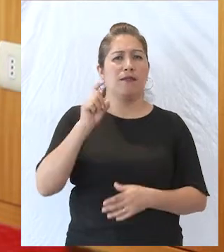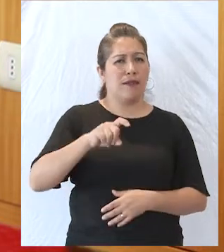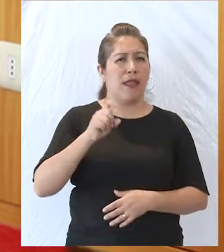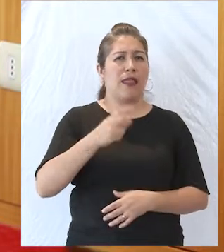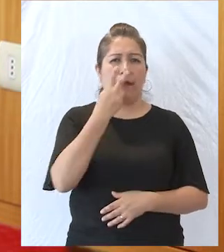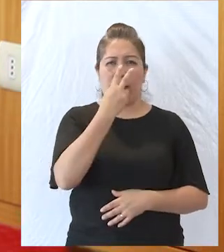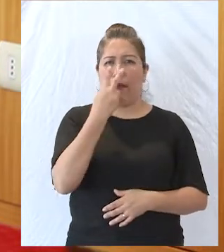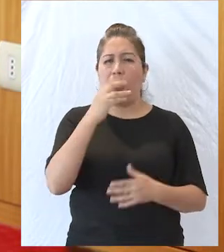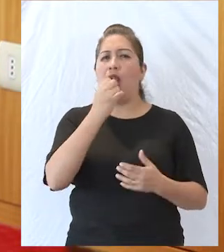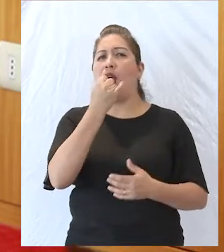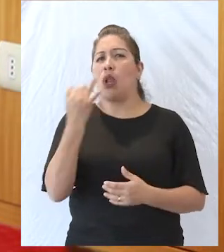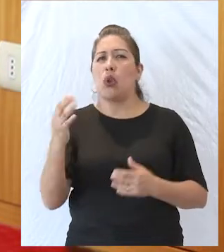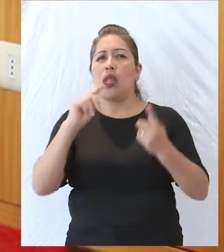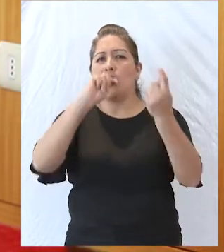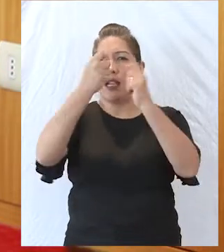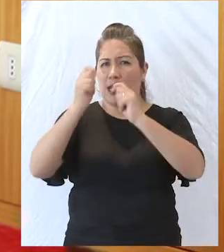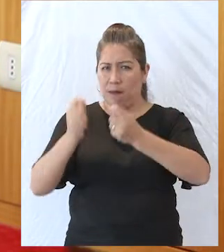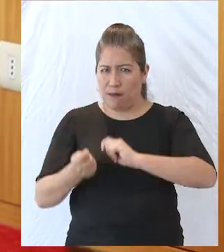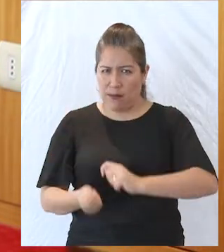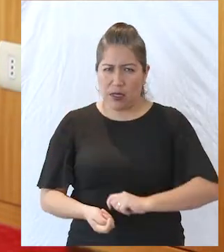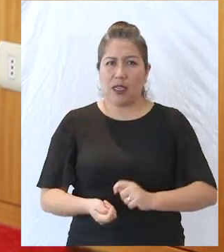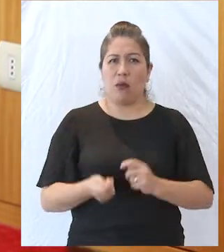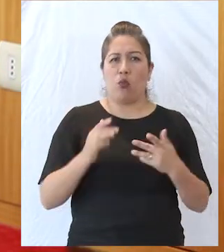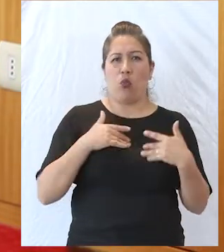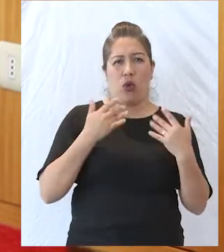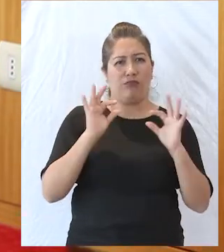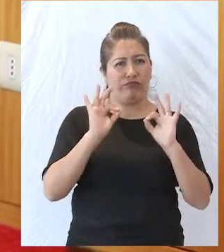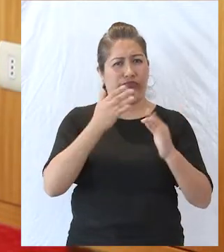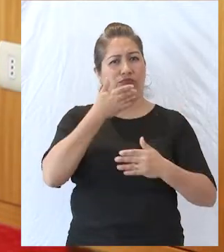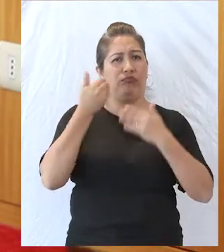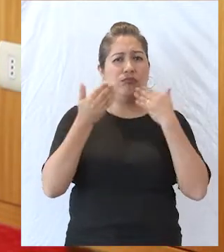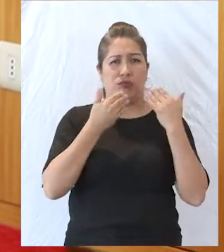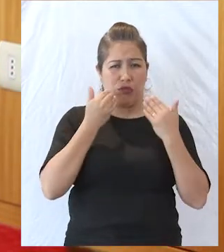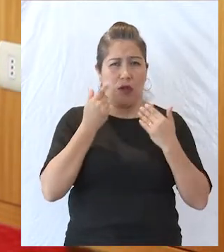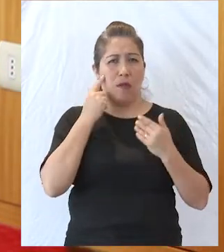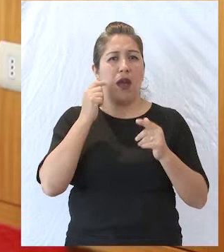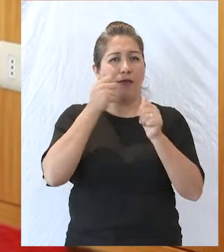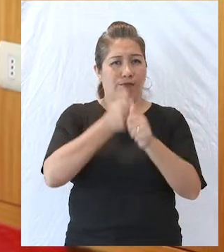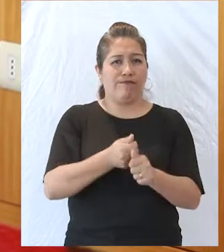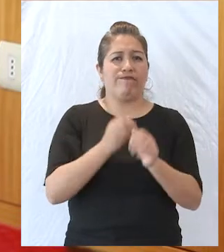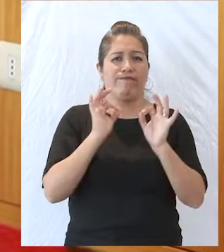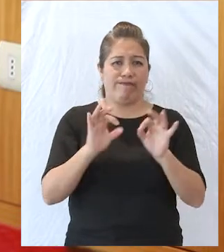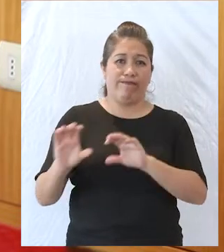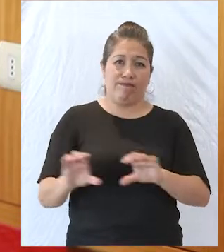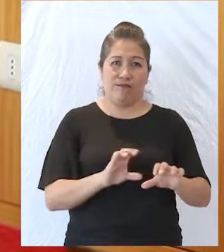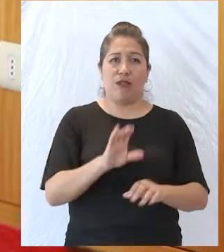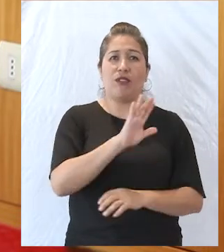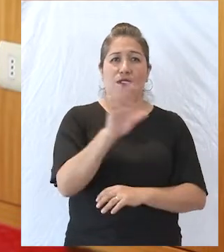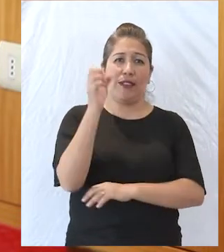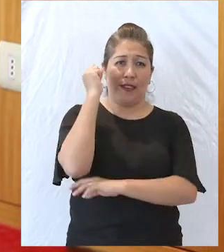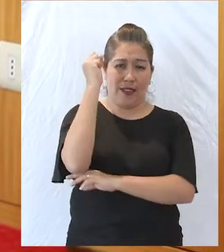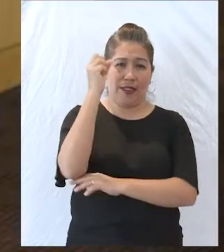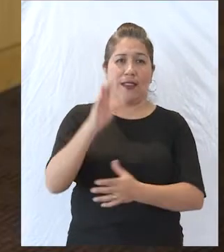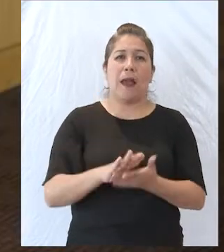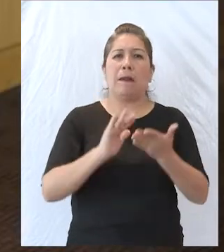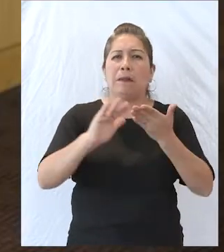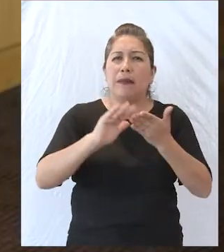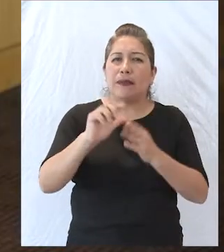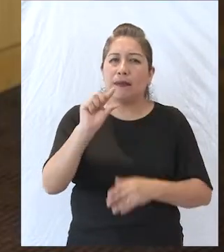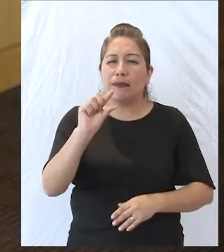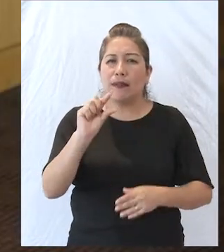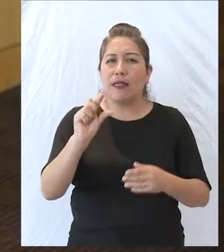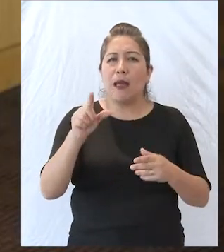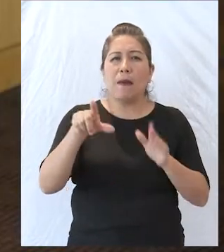también que debe haber algunas modificaciones para perfeccionarla, ¿no? Para hacerla más expeditiva en el cumplimiento de nuestros derechos.